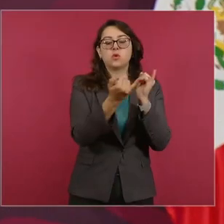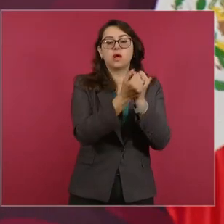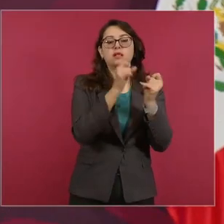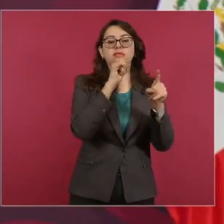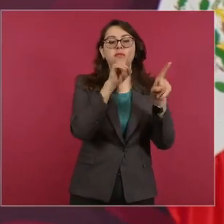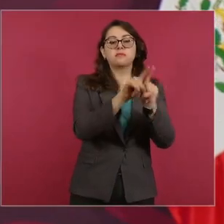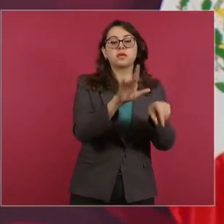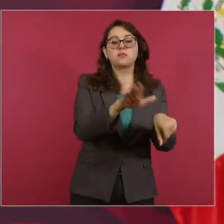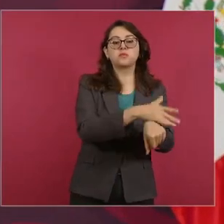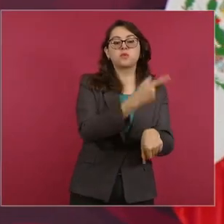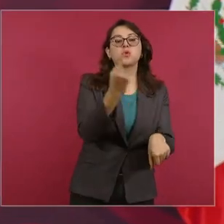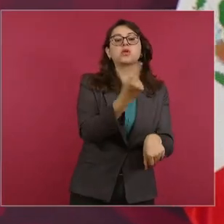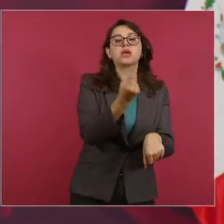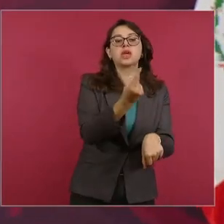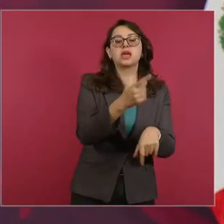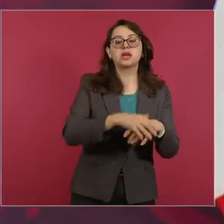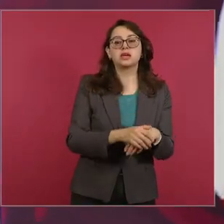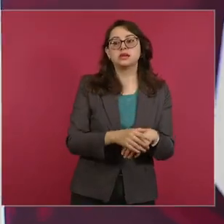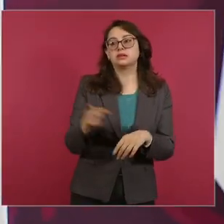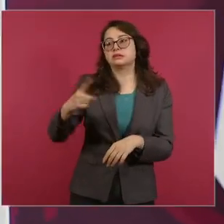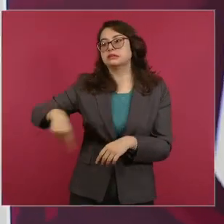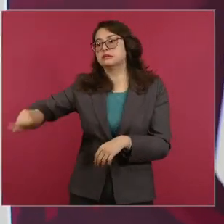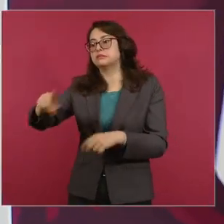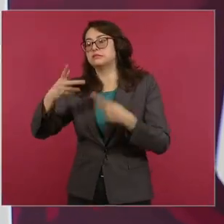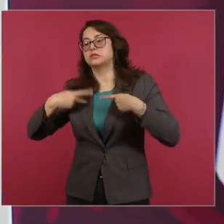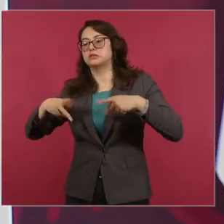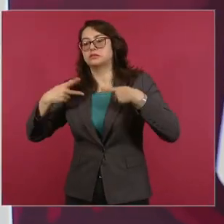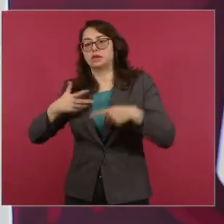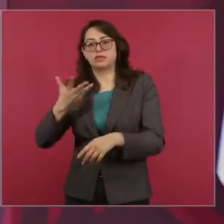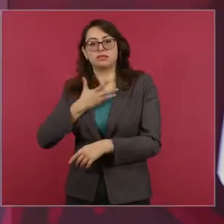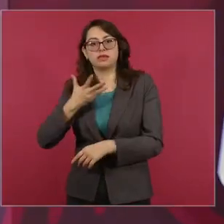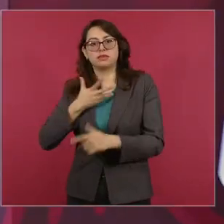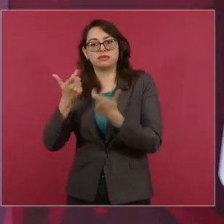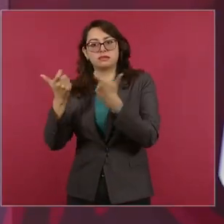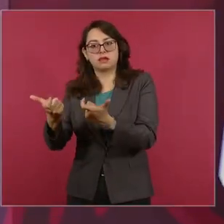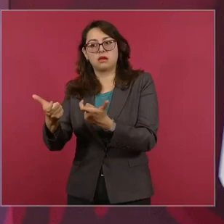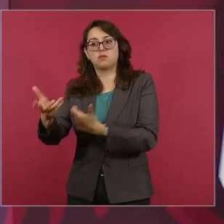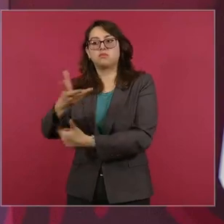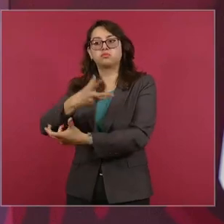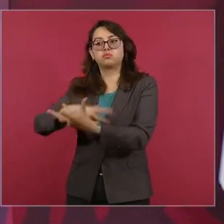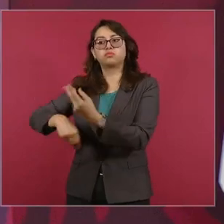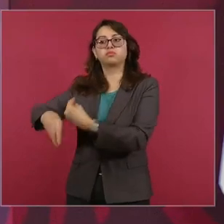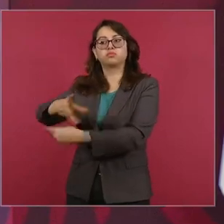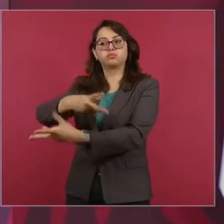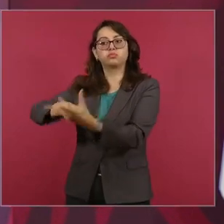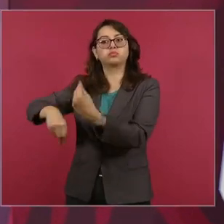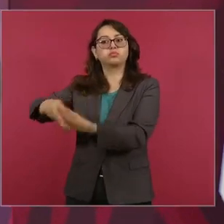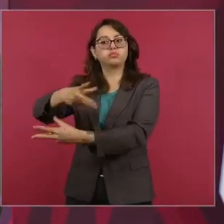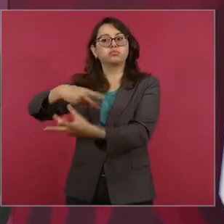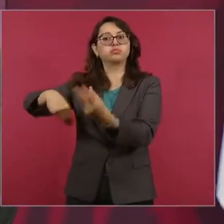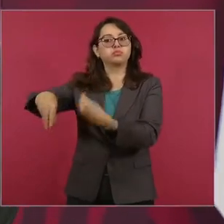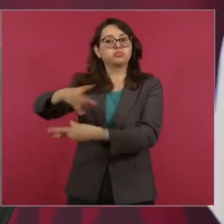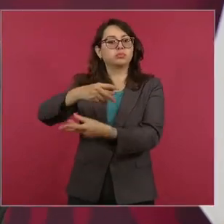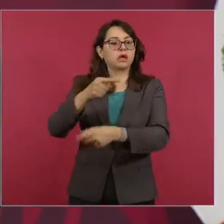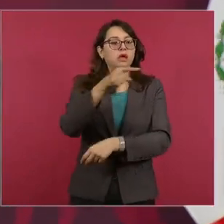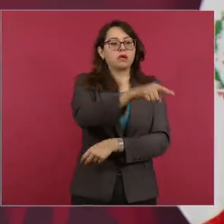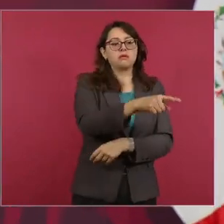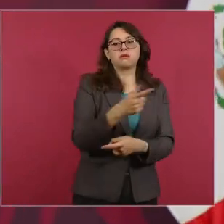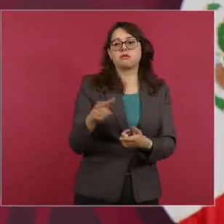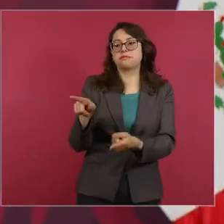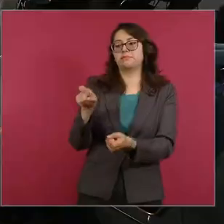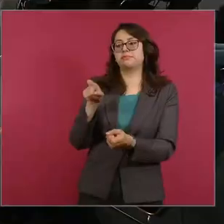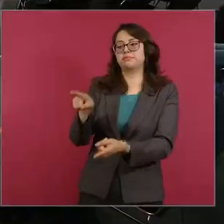aunque no sea de manera directa, en forma indirecta, porque significa